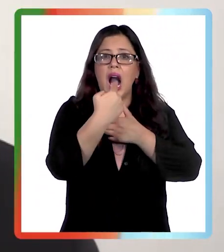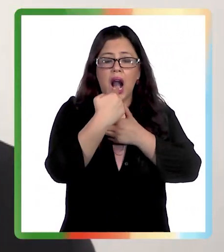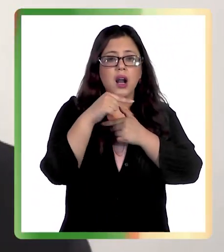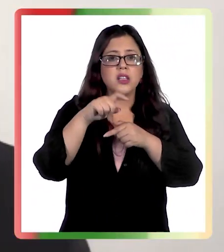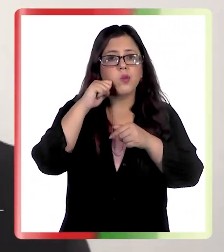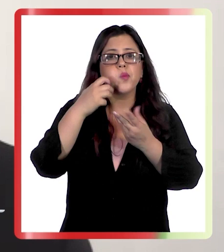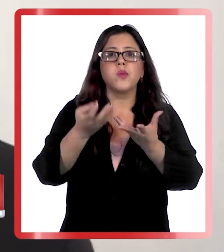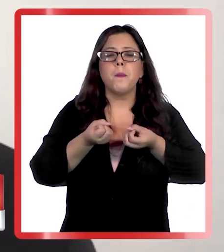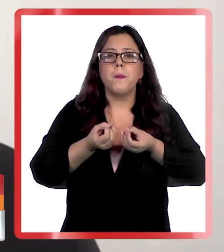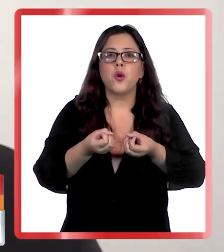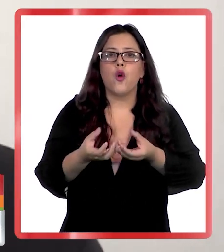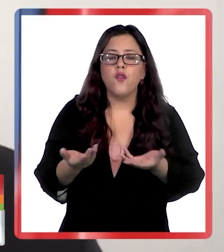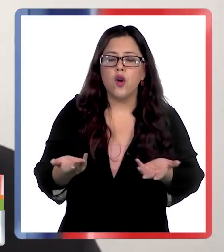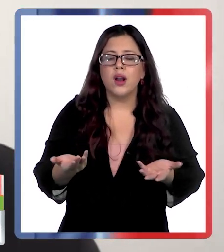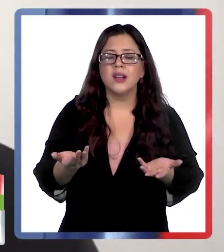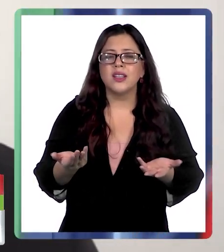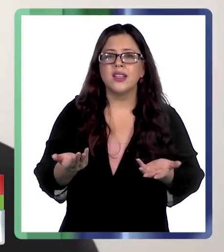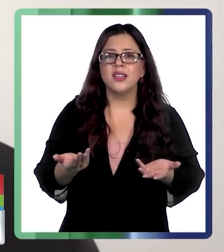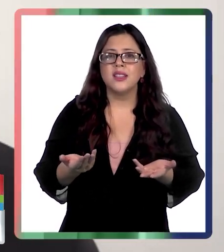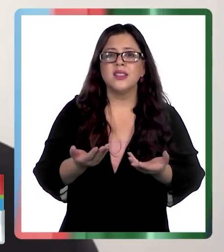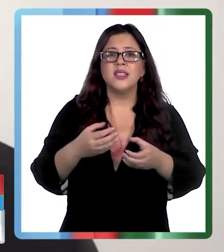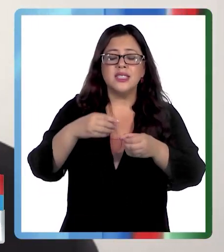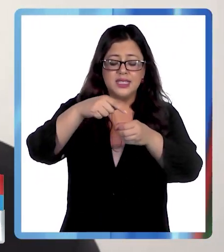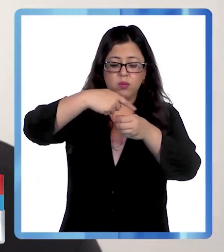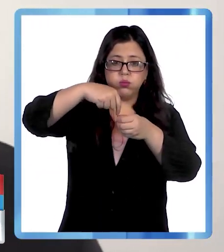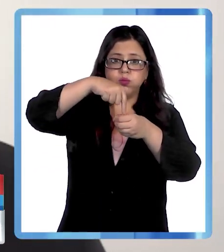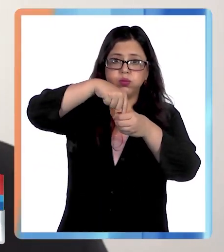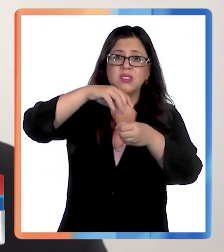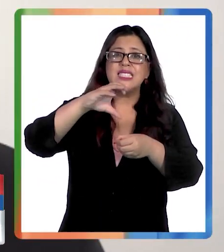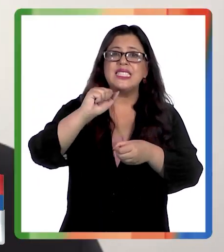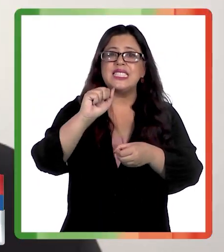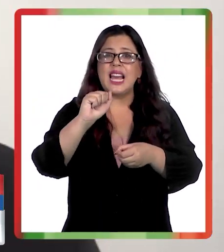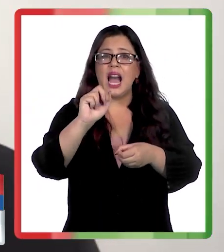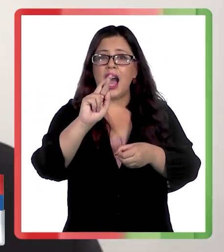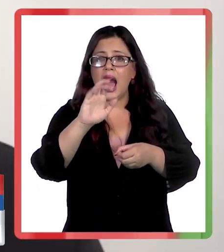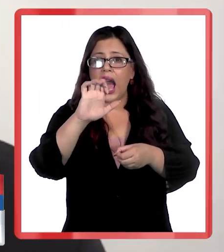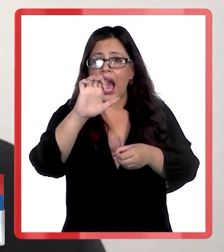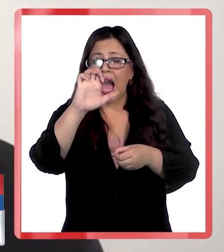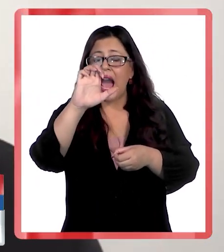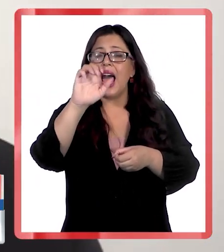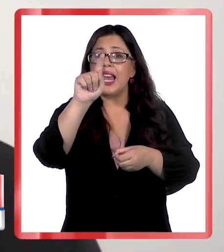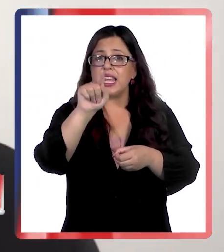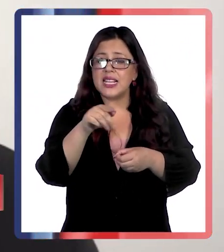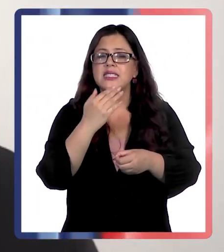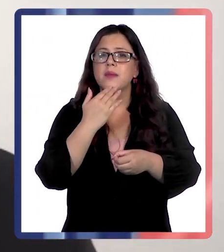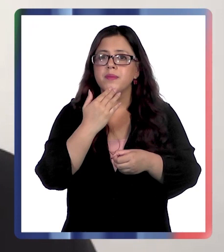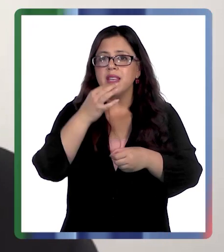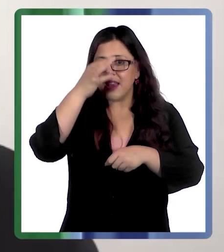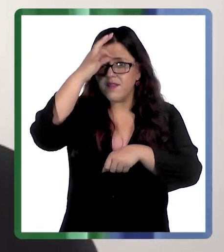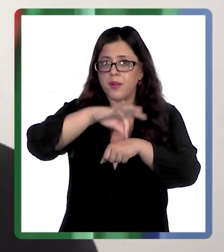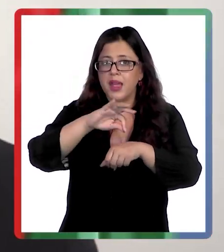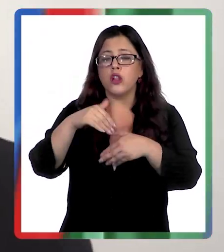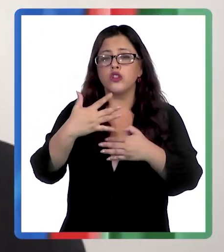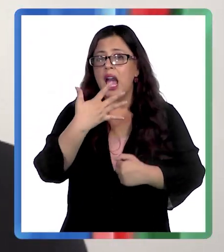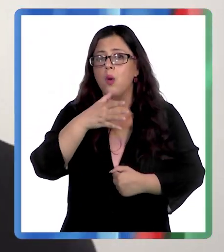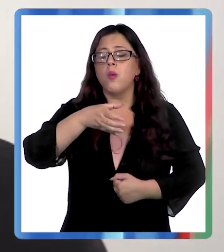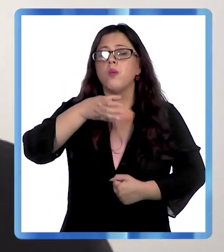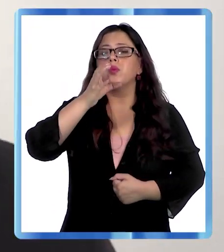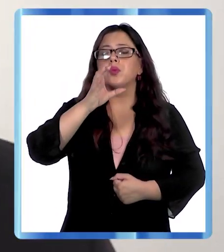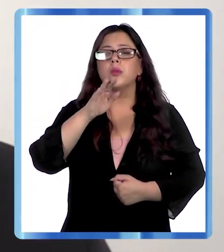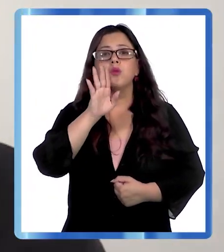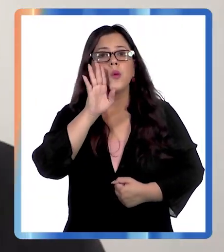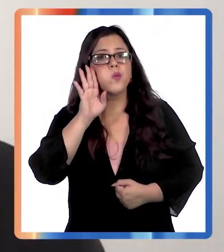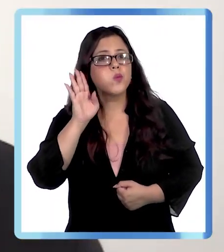son las bacterias que van a ocasionar caries dental y enfermedades a las encías Así que el agua